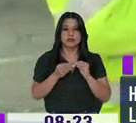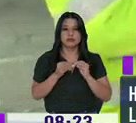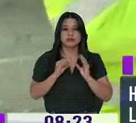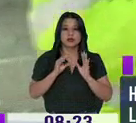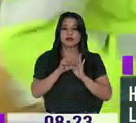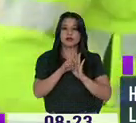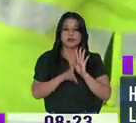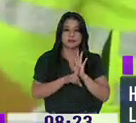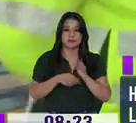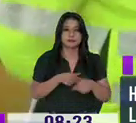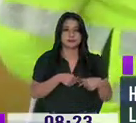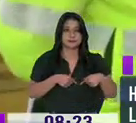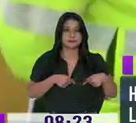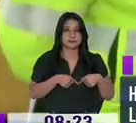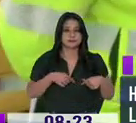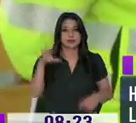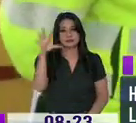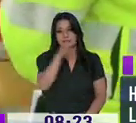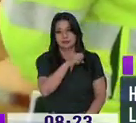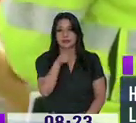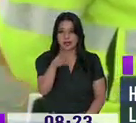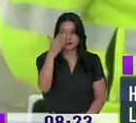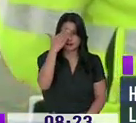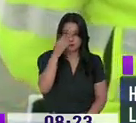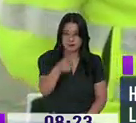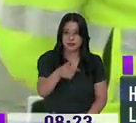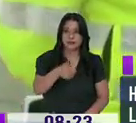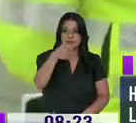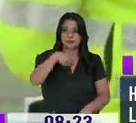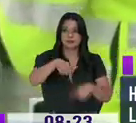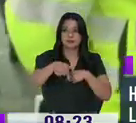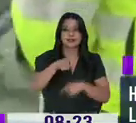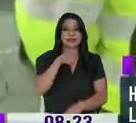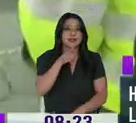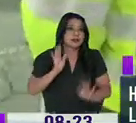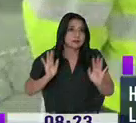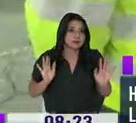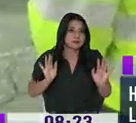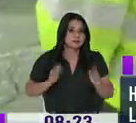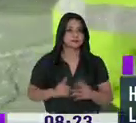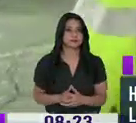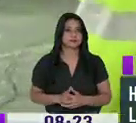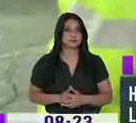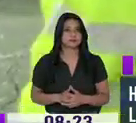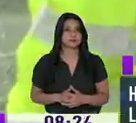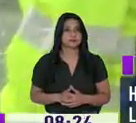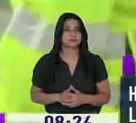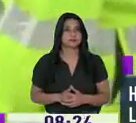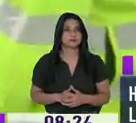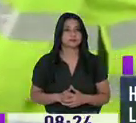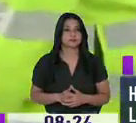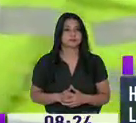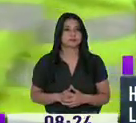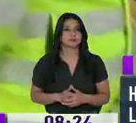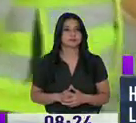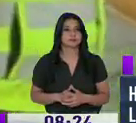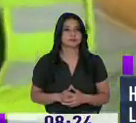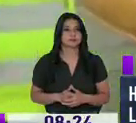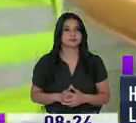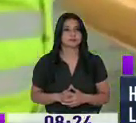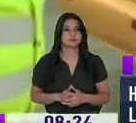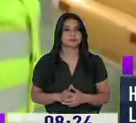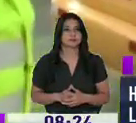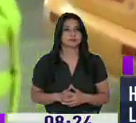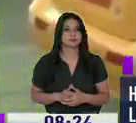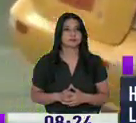código nosotros le identificamos a la gente que ustedes necesitarían saber, sin ningún problema. Ahí estamos viendo en los